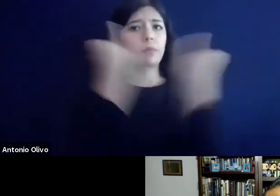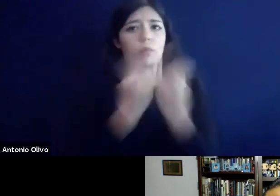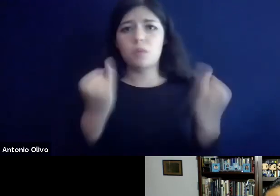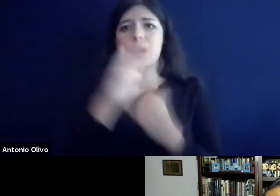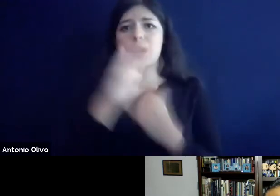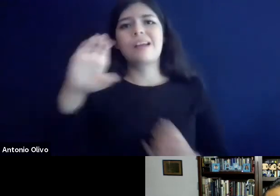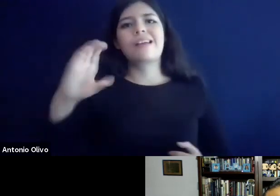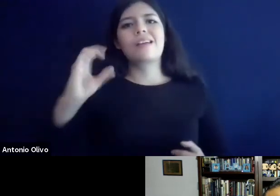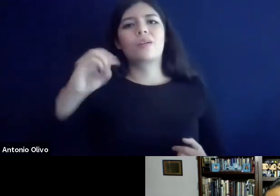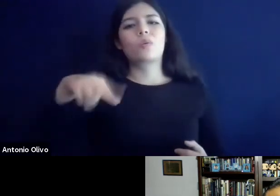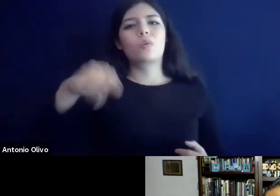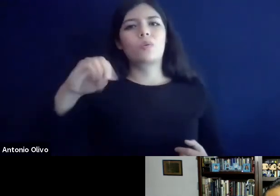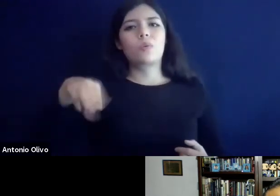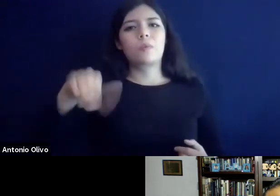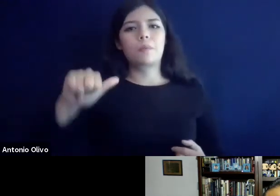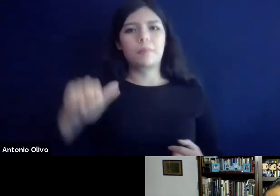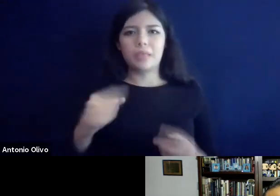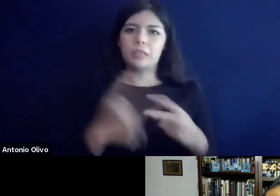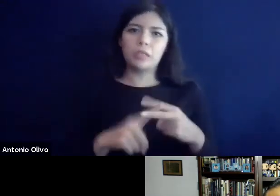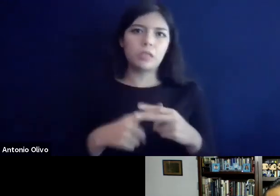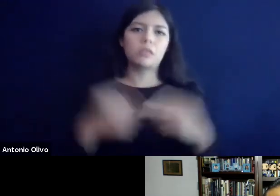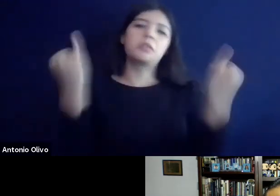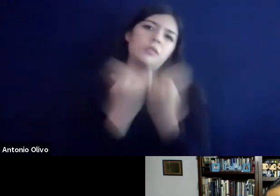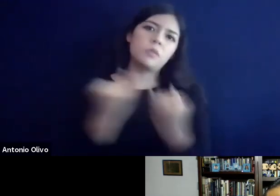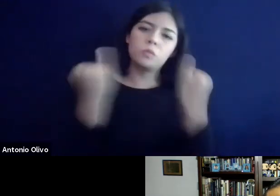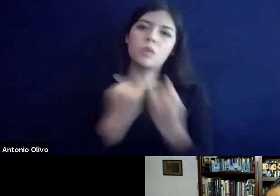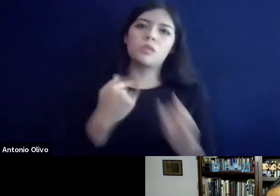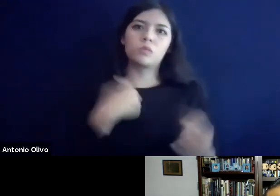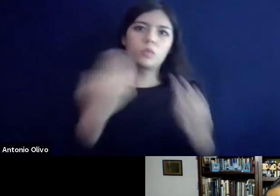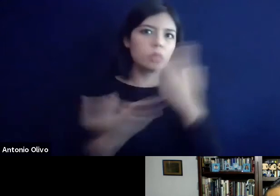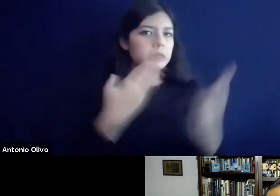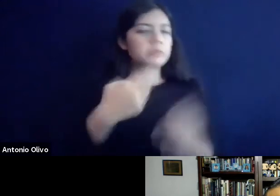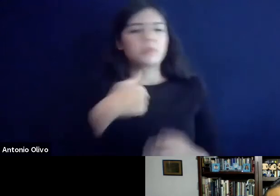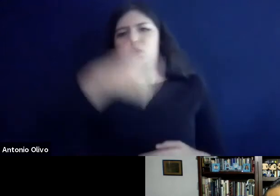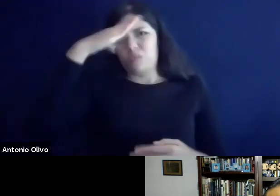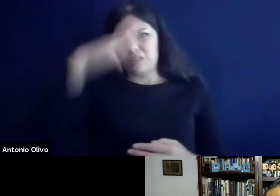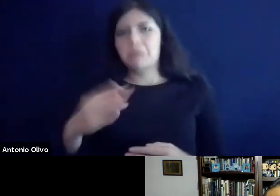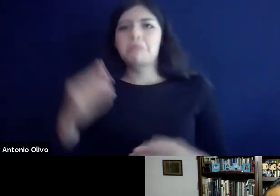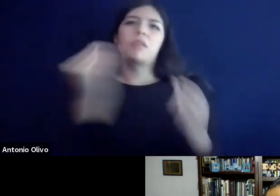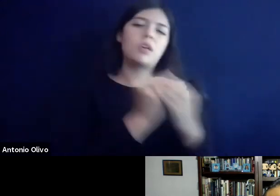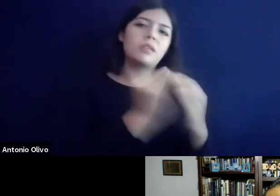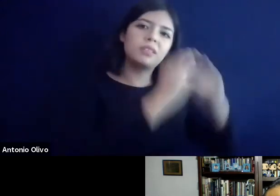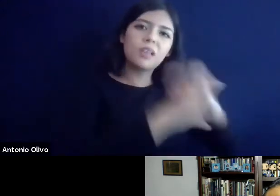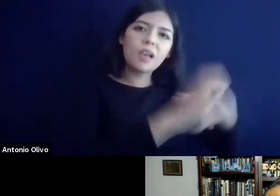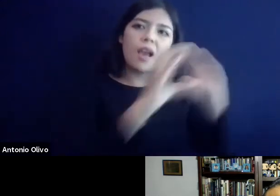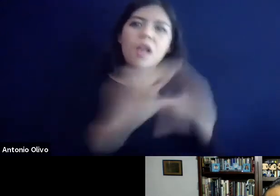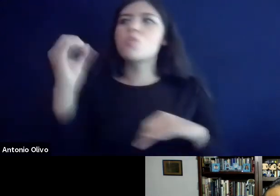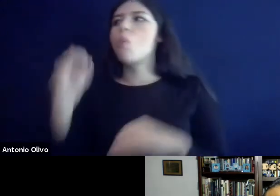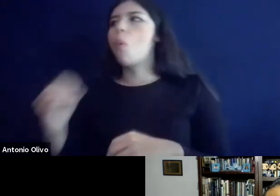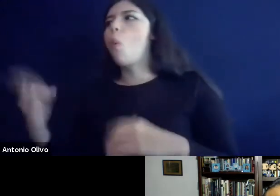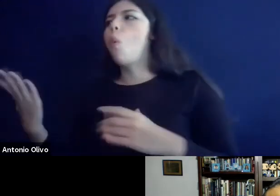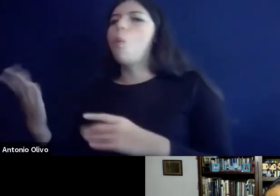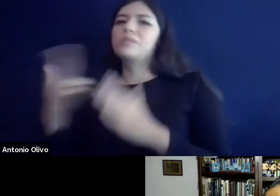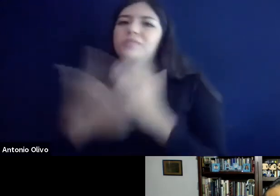general, ahora yo lo que sé es que tanto para el canto, como para la gestión cultural,